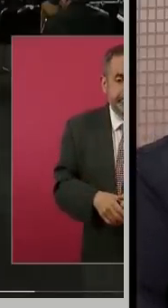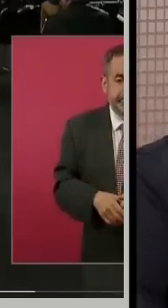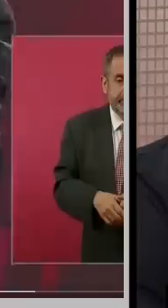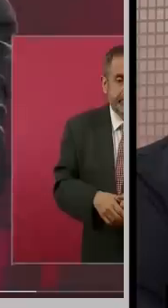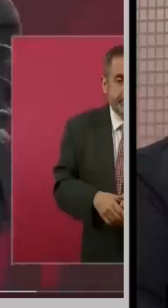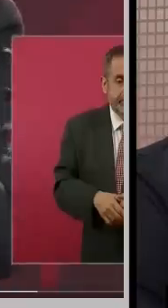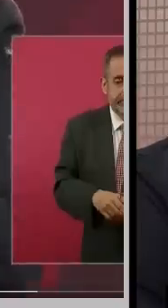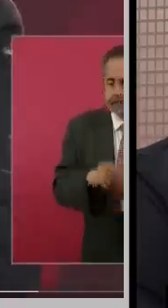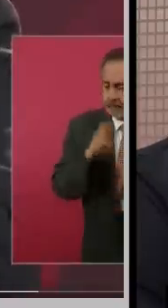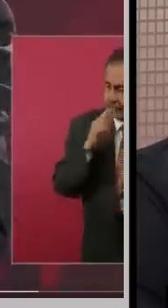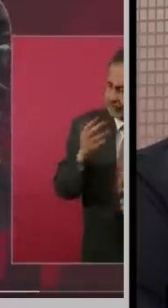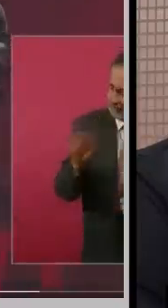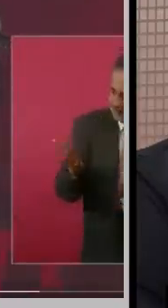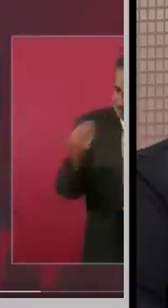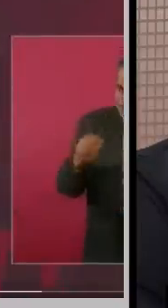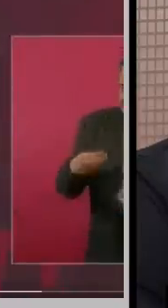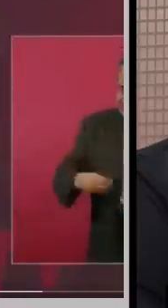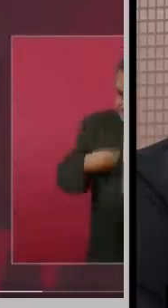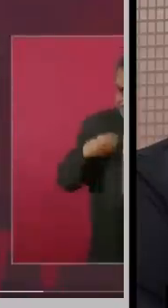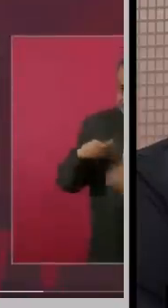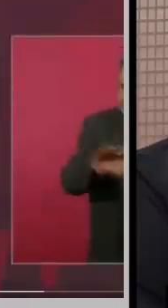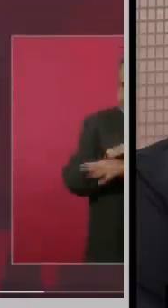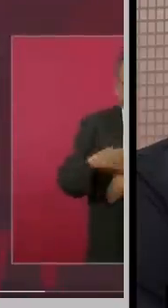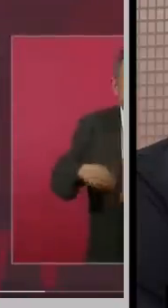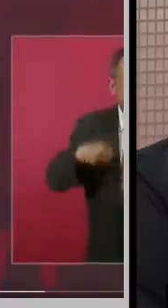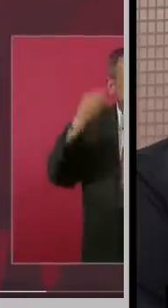que se fuera a Morelia.